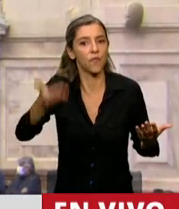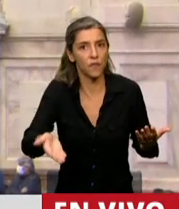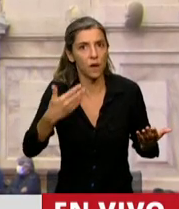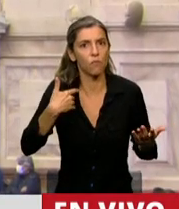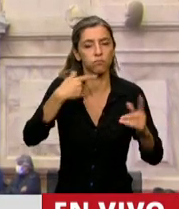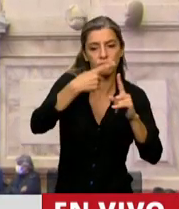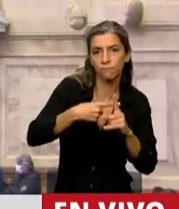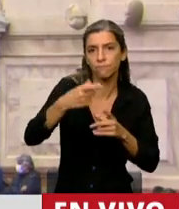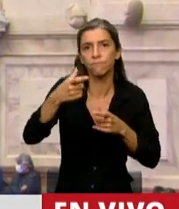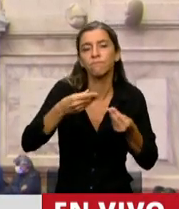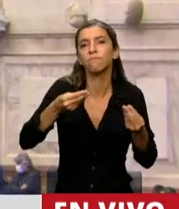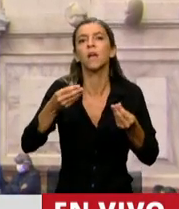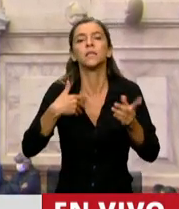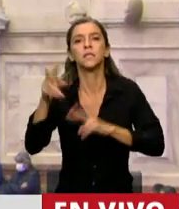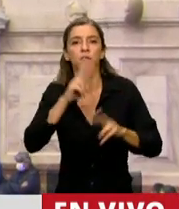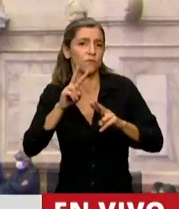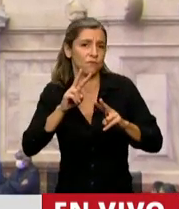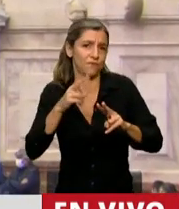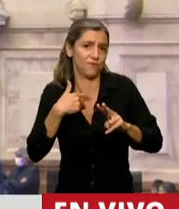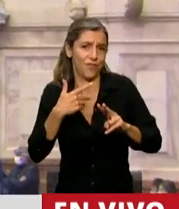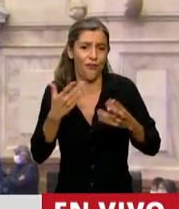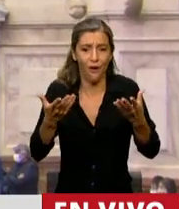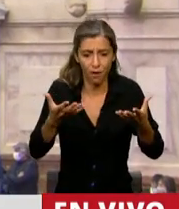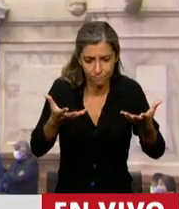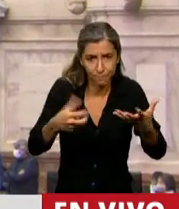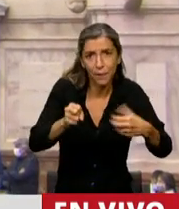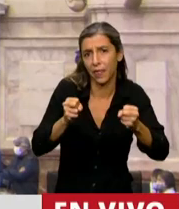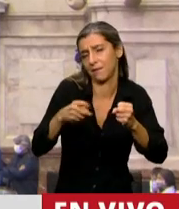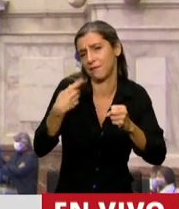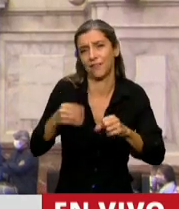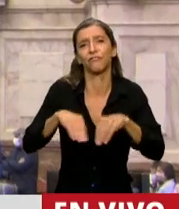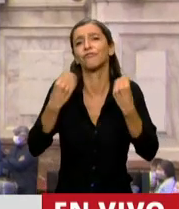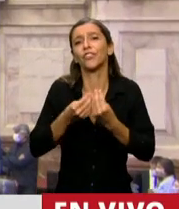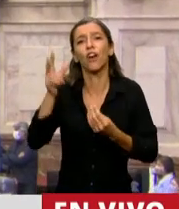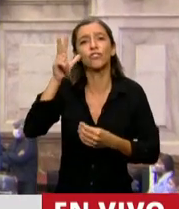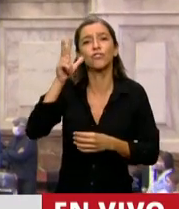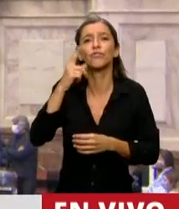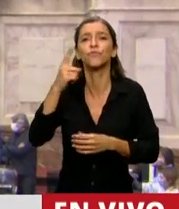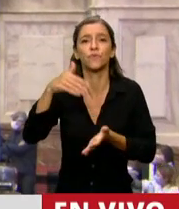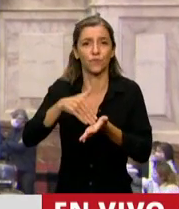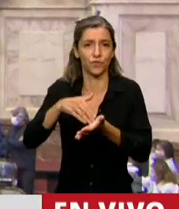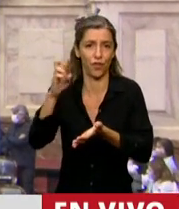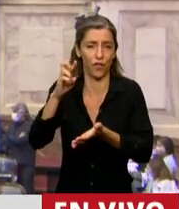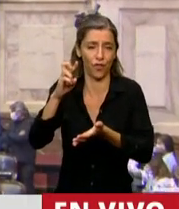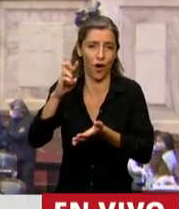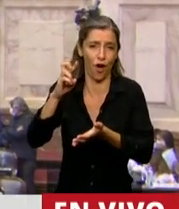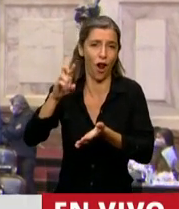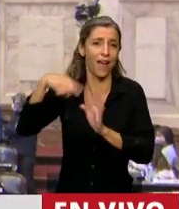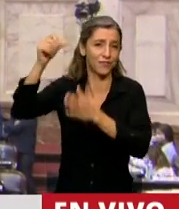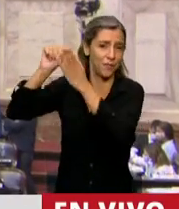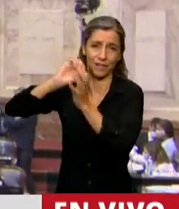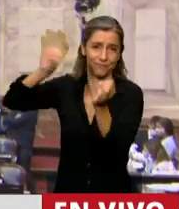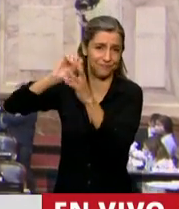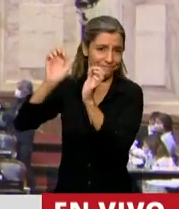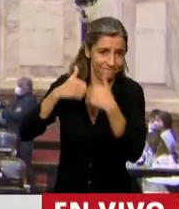cambiario una formación de activos externos, una fuga de capitales de más de 88 mil millones de dólares. Por su parte, el INDEC, en su